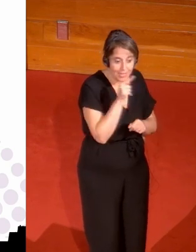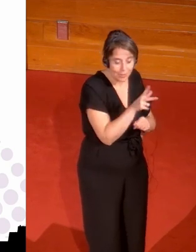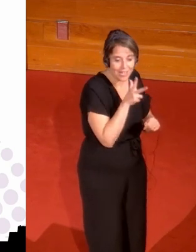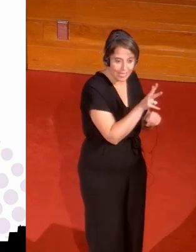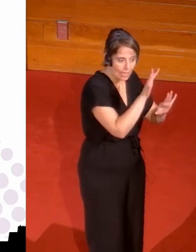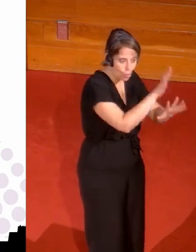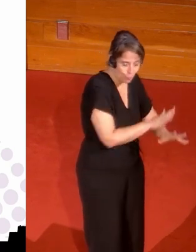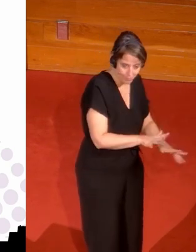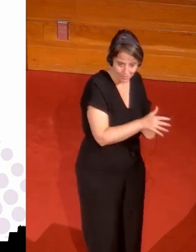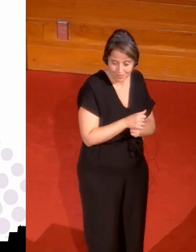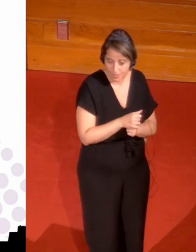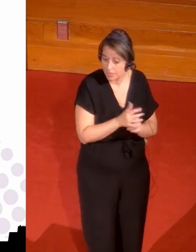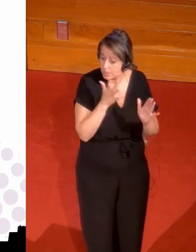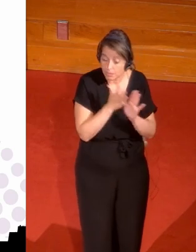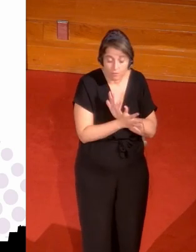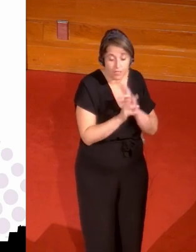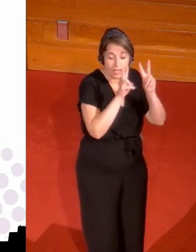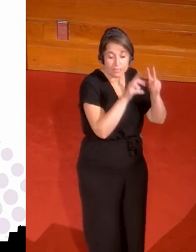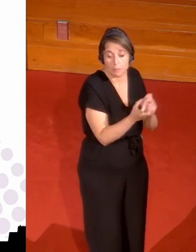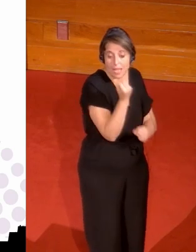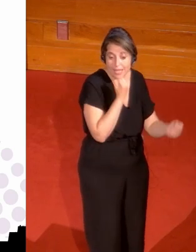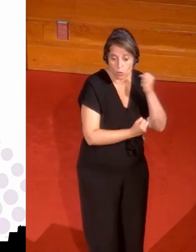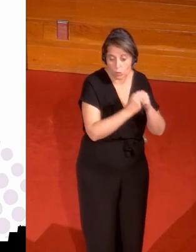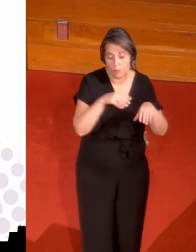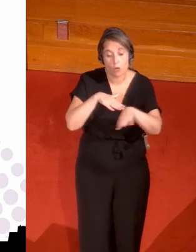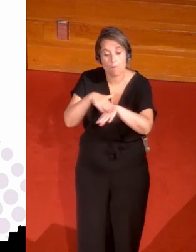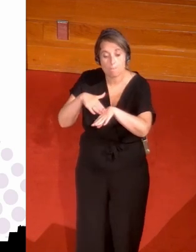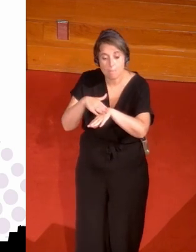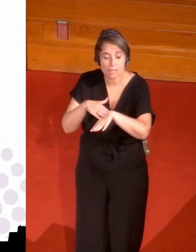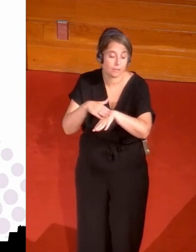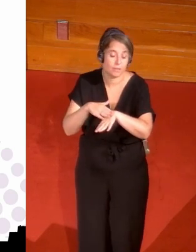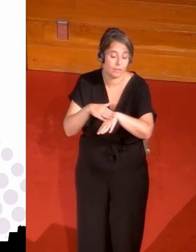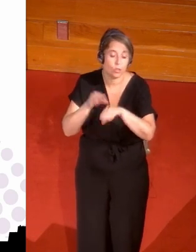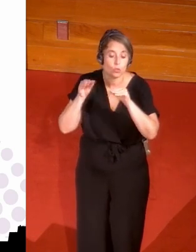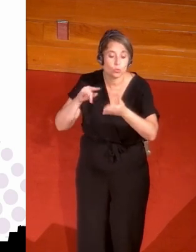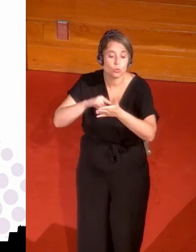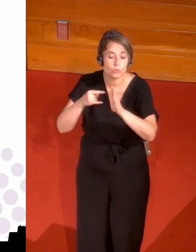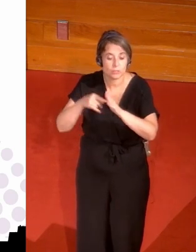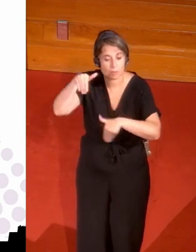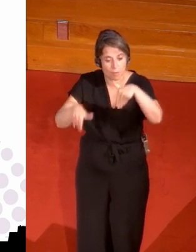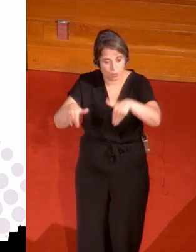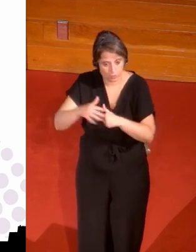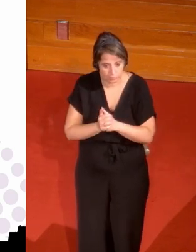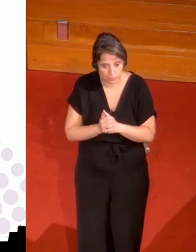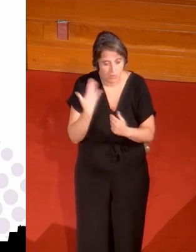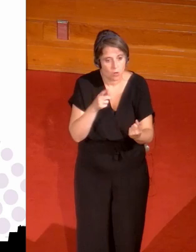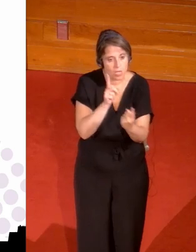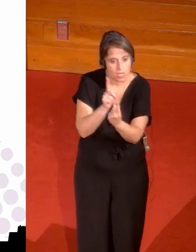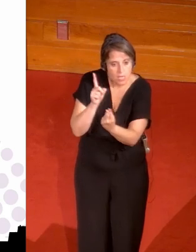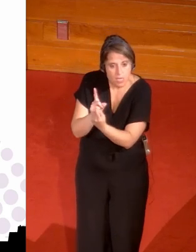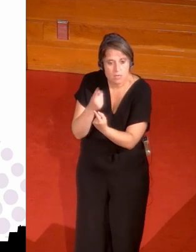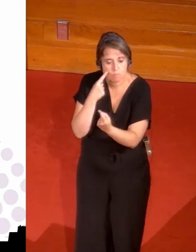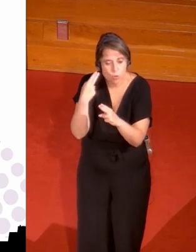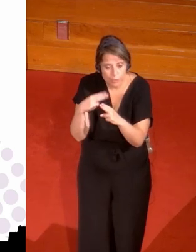entonces forma parte literalmente de la base de la Democracia americana el ir detrás de los políticos a perseguir